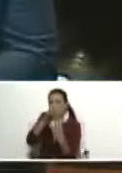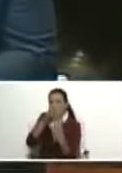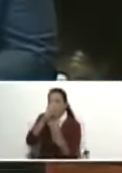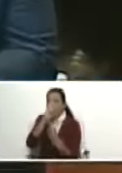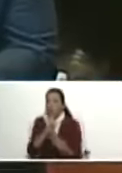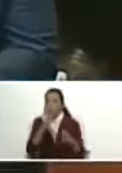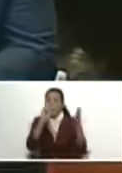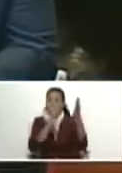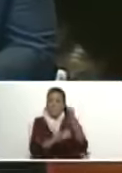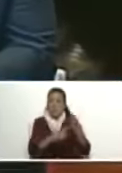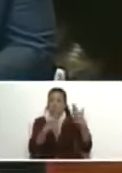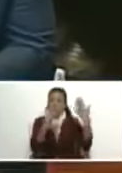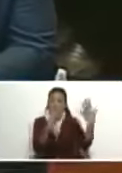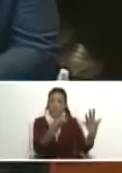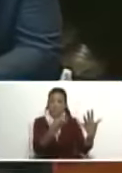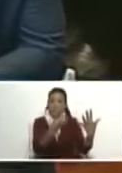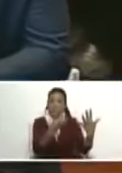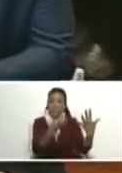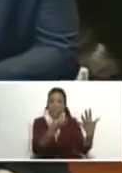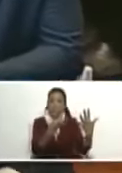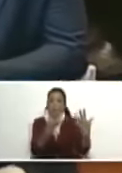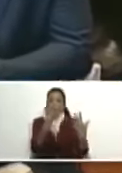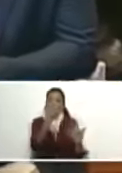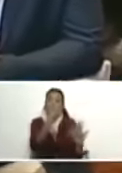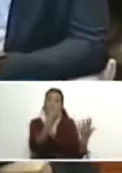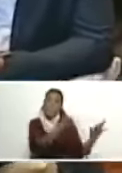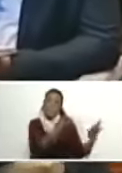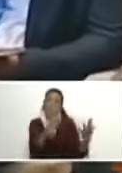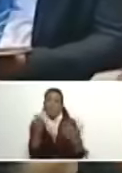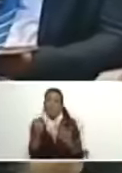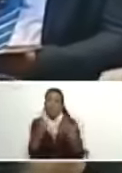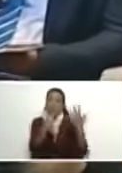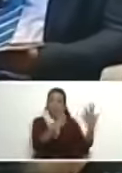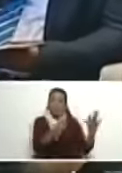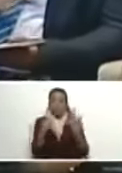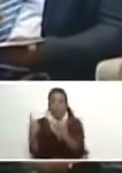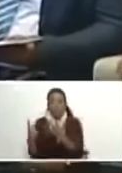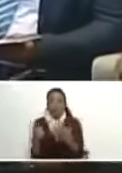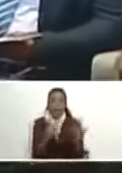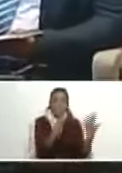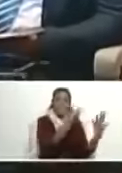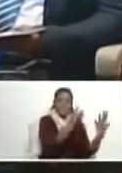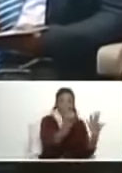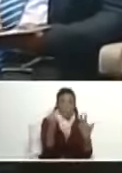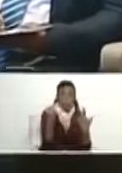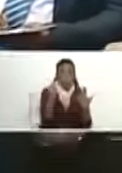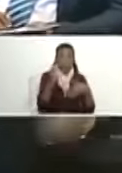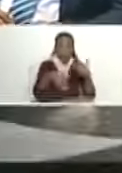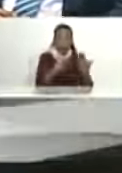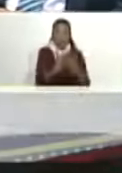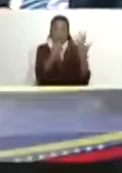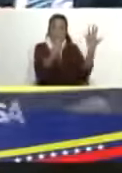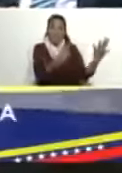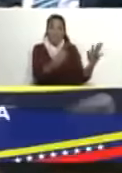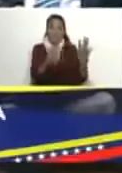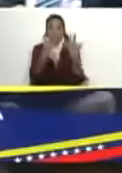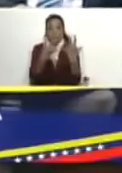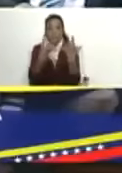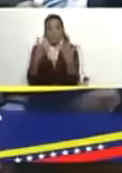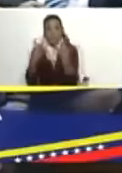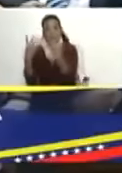entre el año 1900 a 1966, y lo